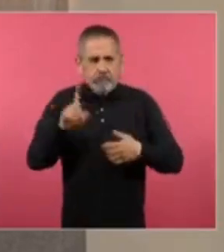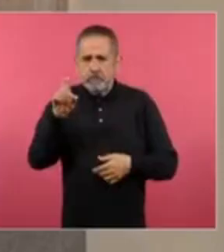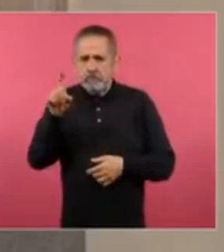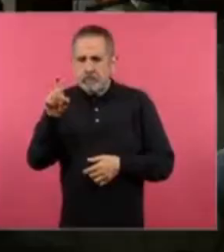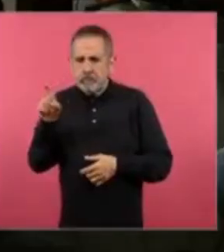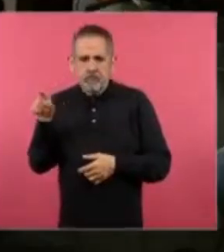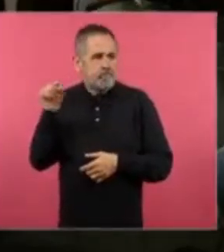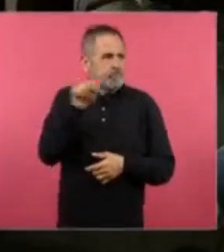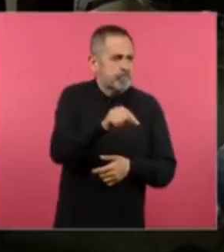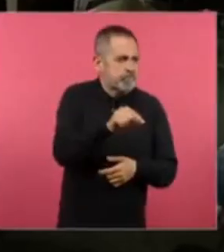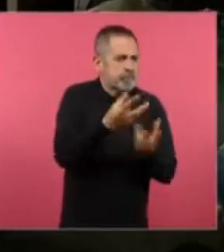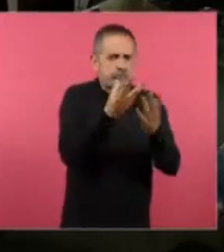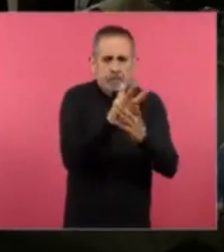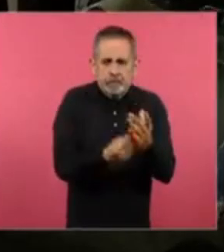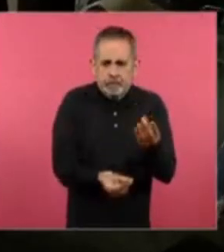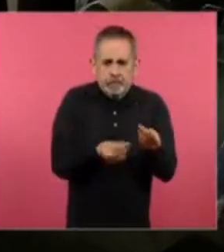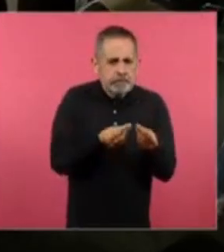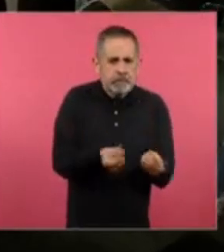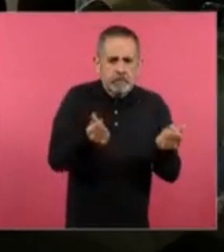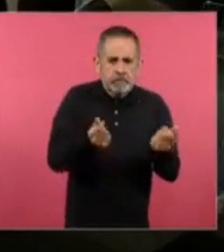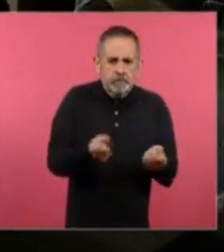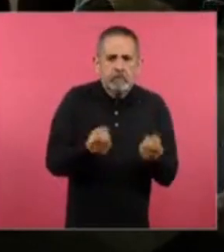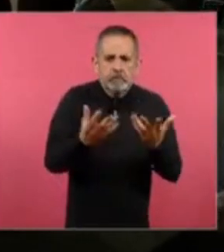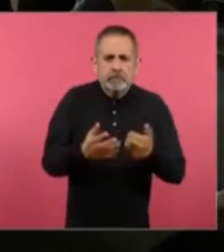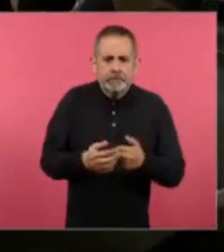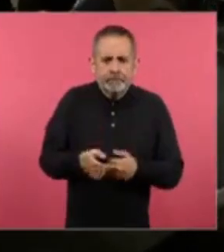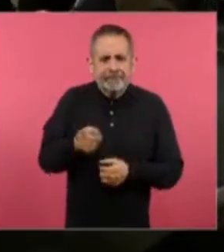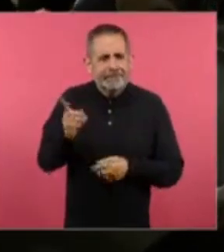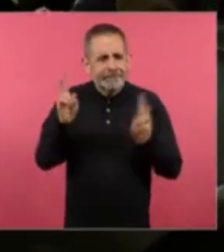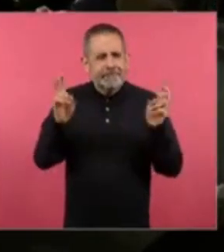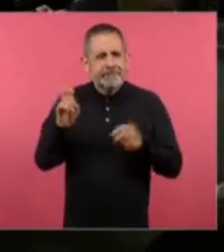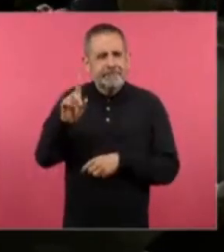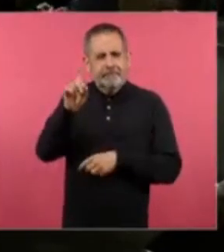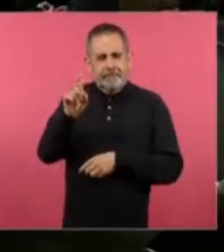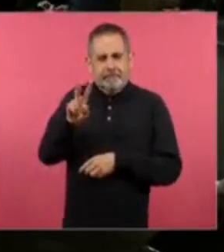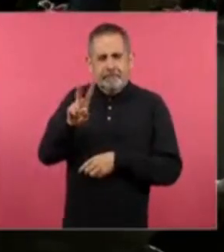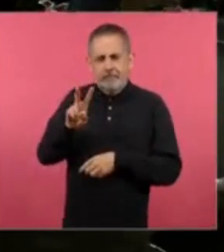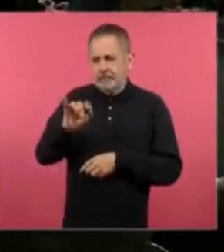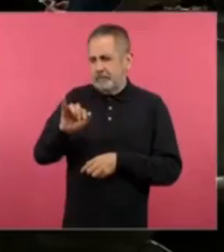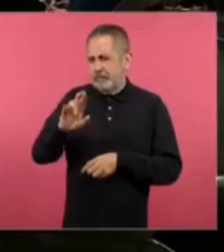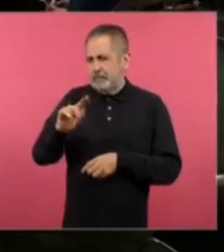traemos puesta. Esta es la que le llaman agua virtual. La que sigue, por favor.